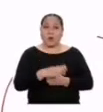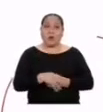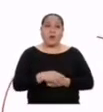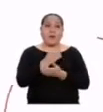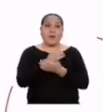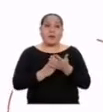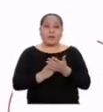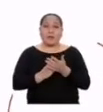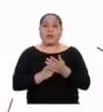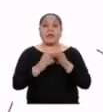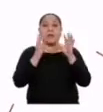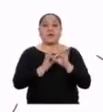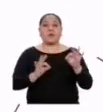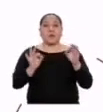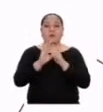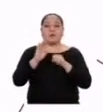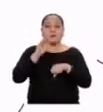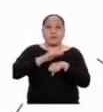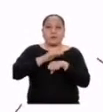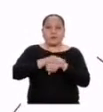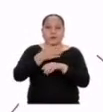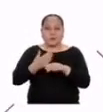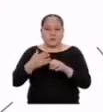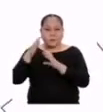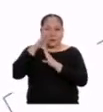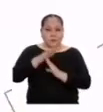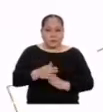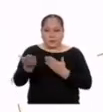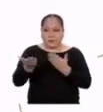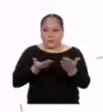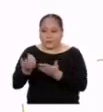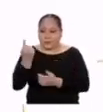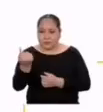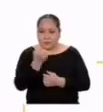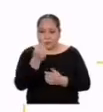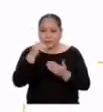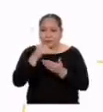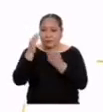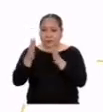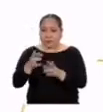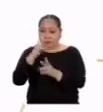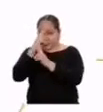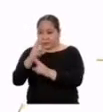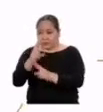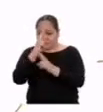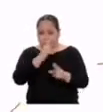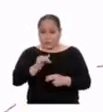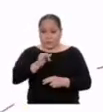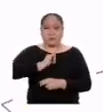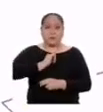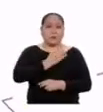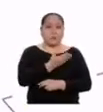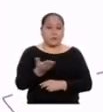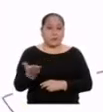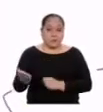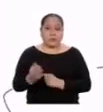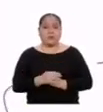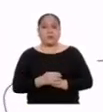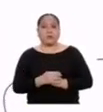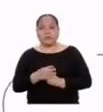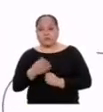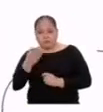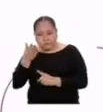para prevenir la discriminación y atender a cada uno de los estudiantes respetando su individualidad